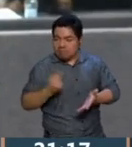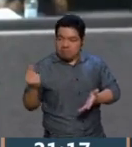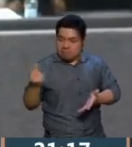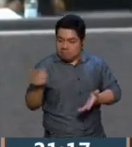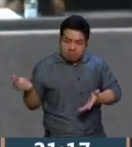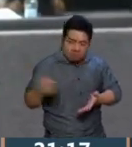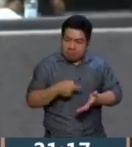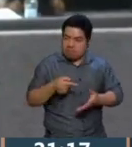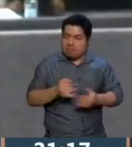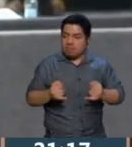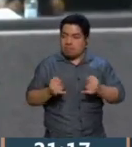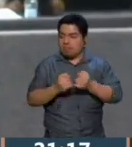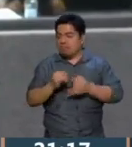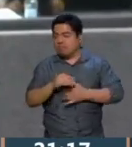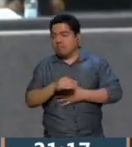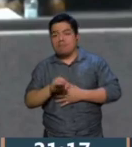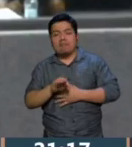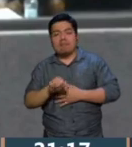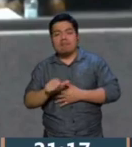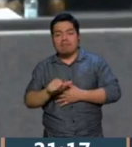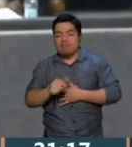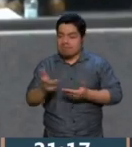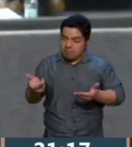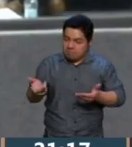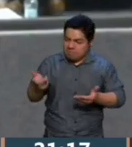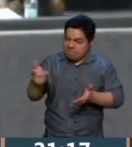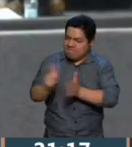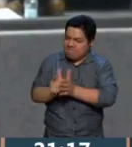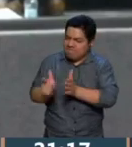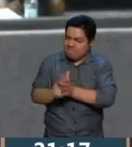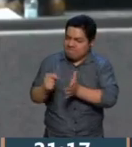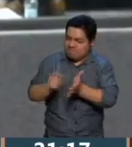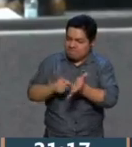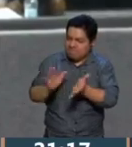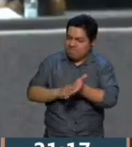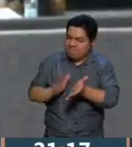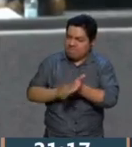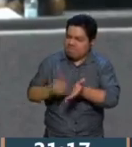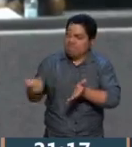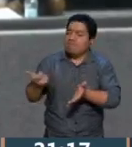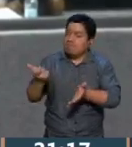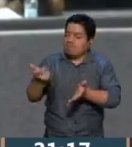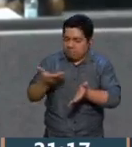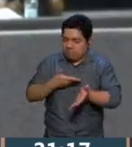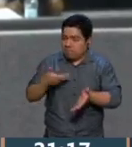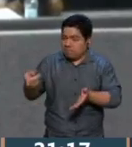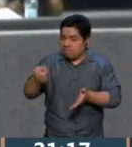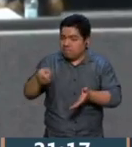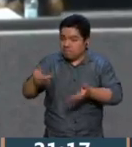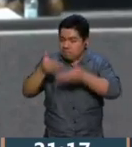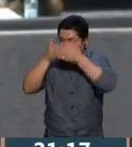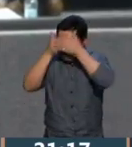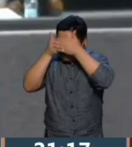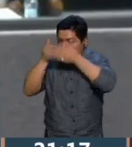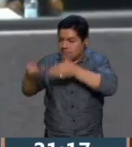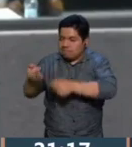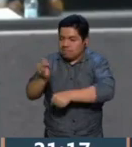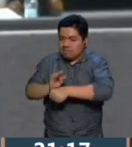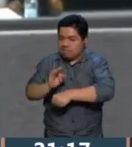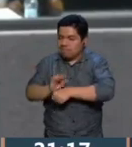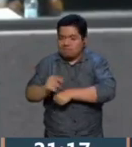Instituto Mexicano del Seguro Social. Está en la ley que deben entregar ese dinero y ustedes están defendiendo a la